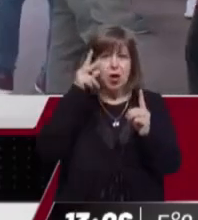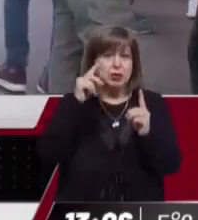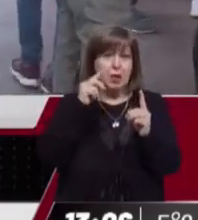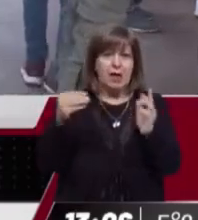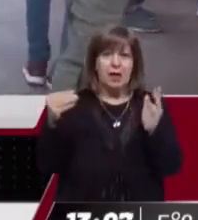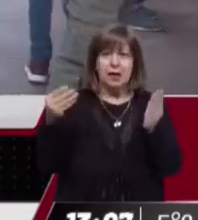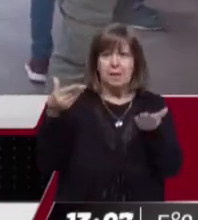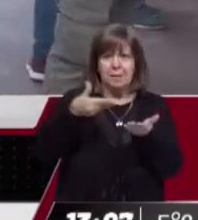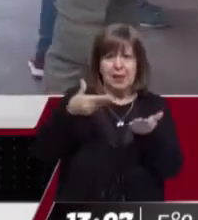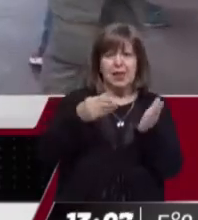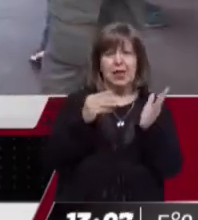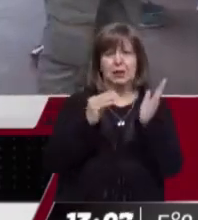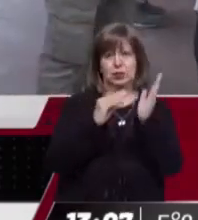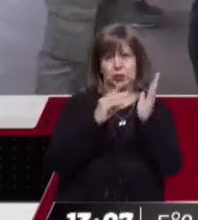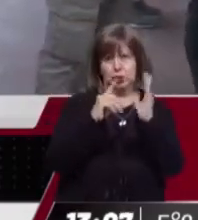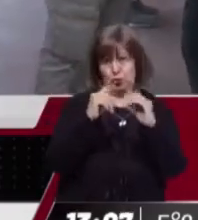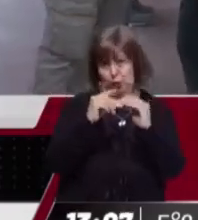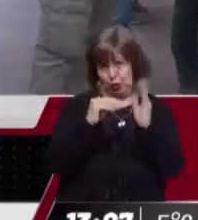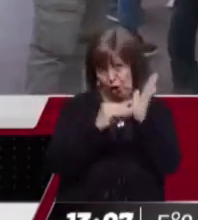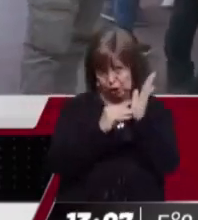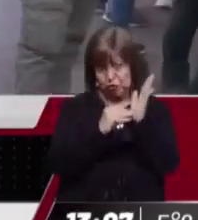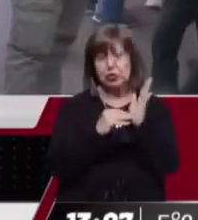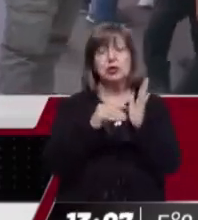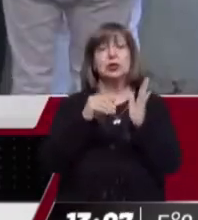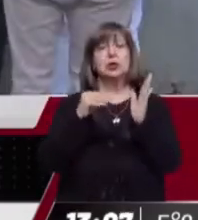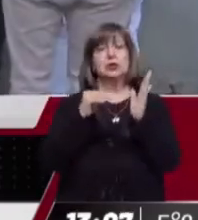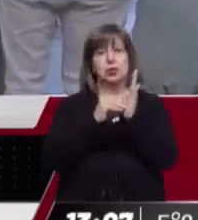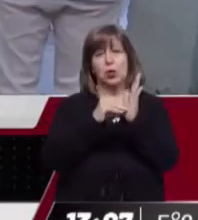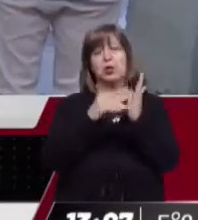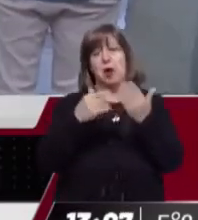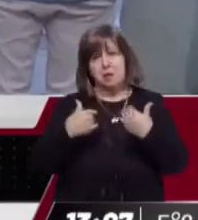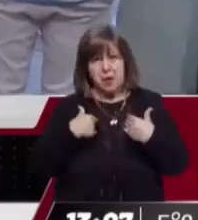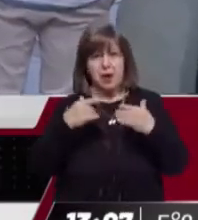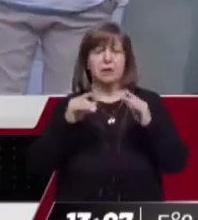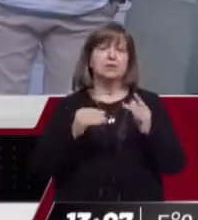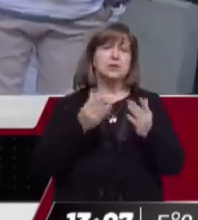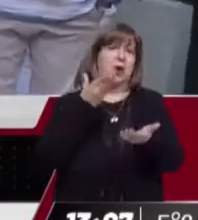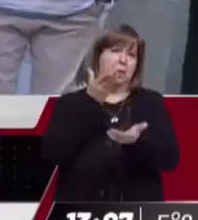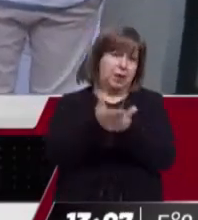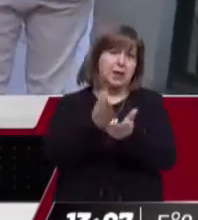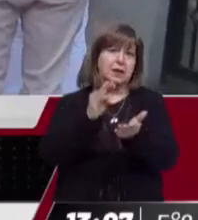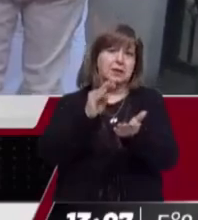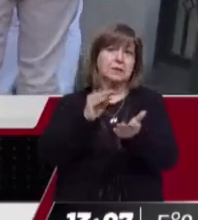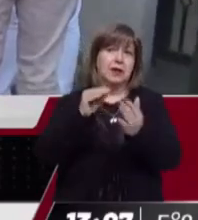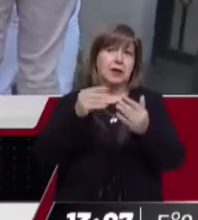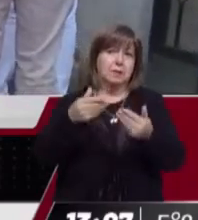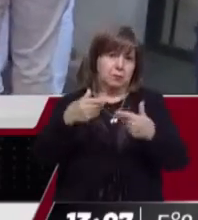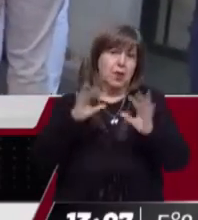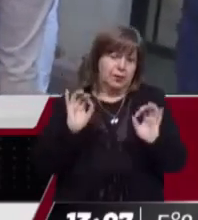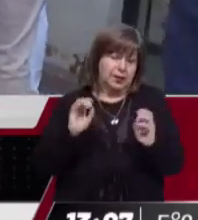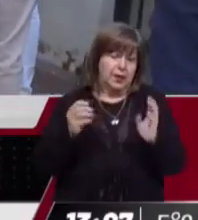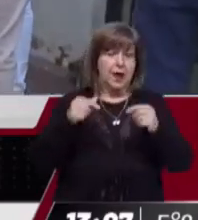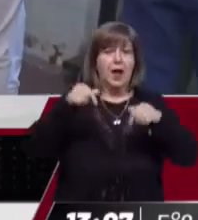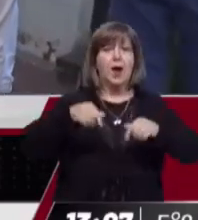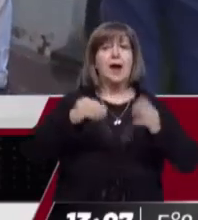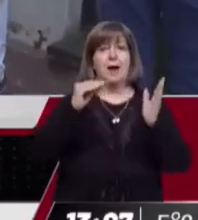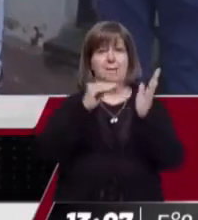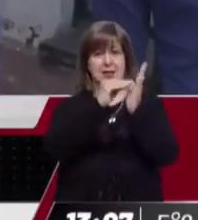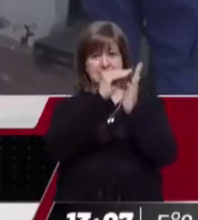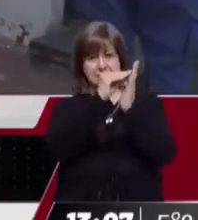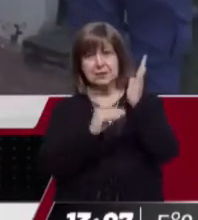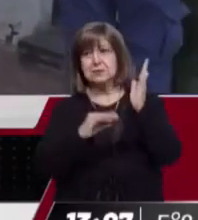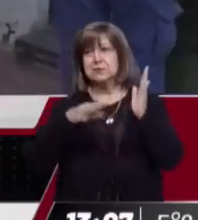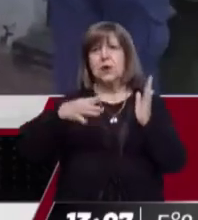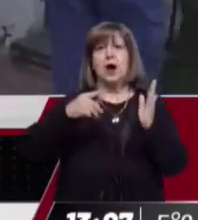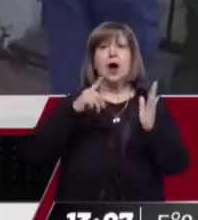planteado un nuevo una nueva expansión de de los turnos disponibles que ahora mismo estamos ya dándolos hasta